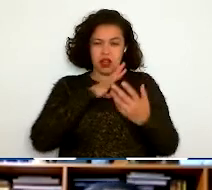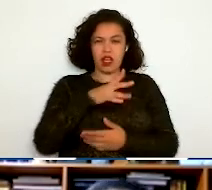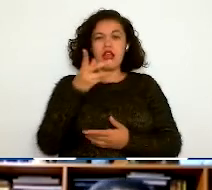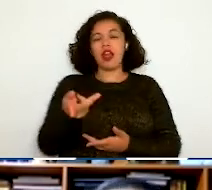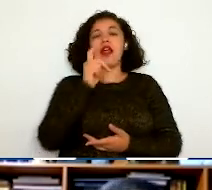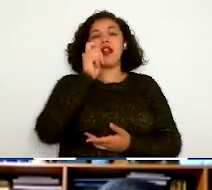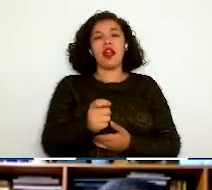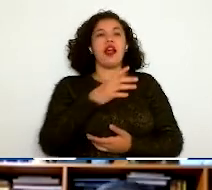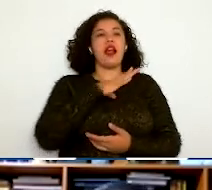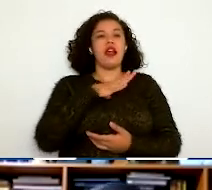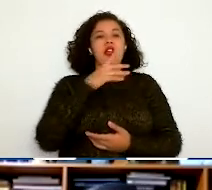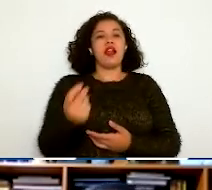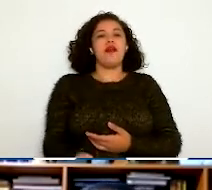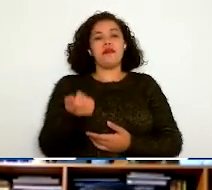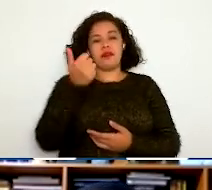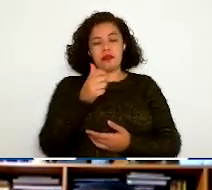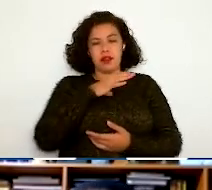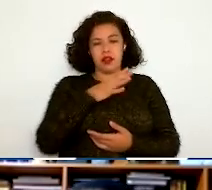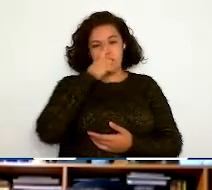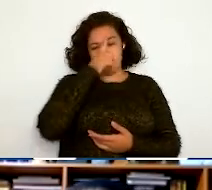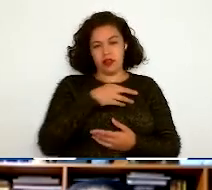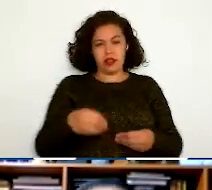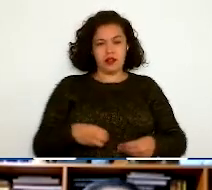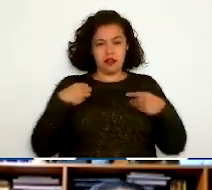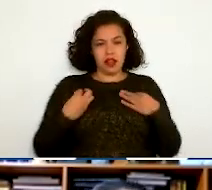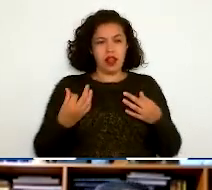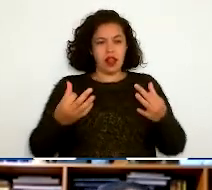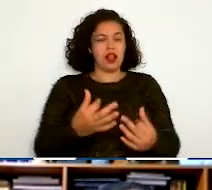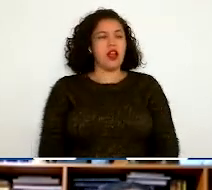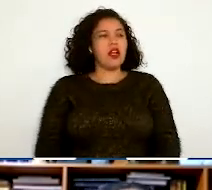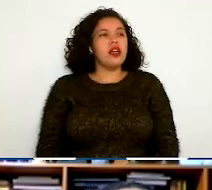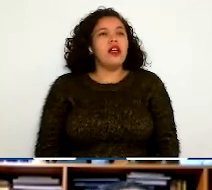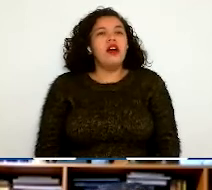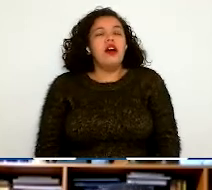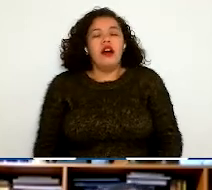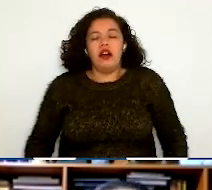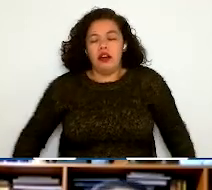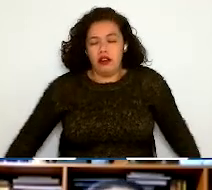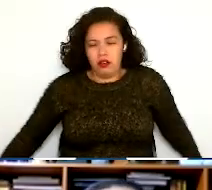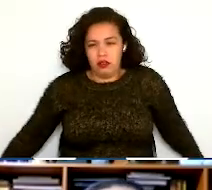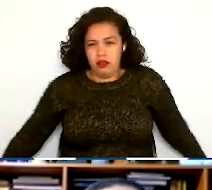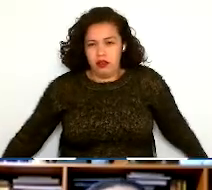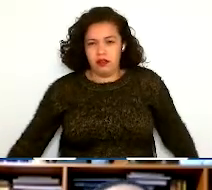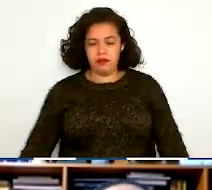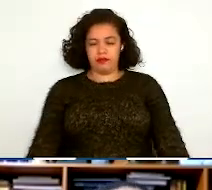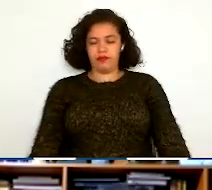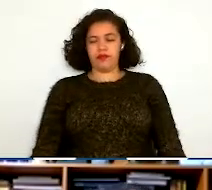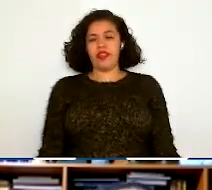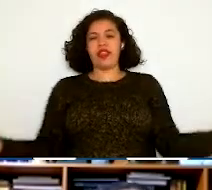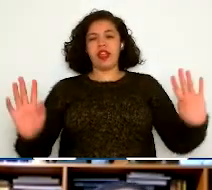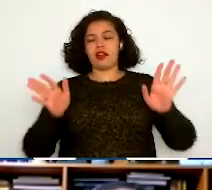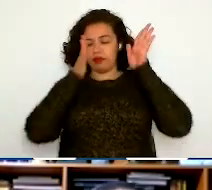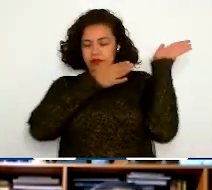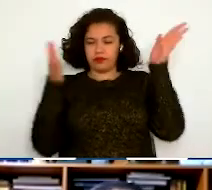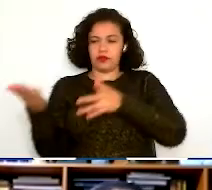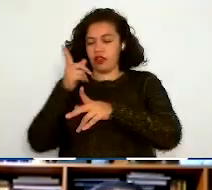esto un poco la primera vertiente de la calidad de vida? Pues esto está orientado obviamente a que mi intervención profesional mejore